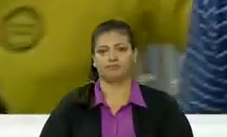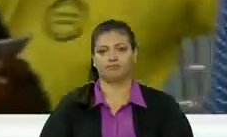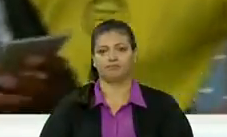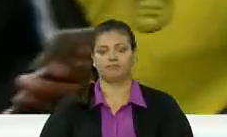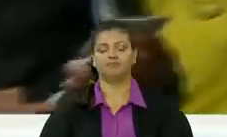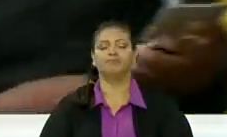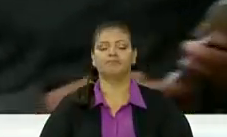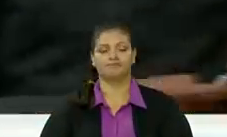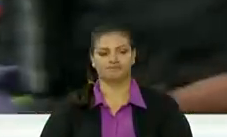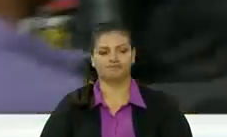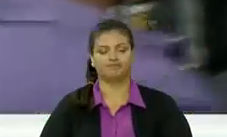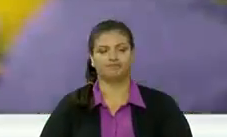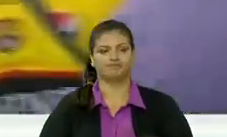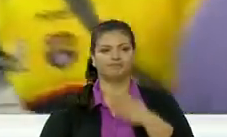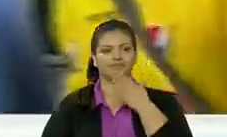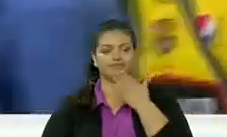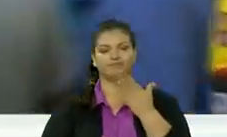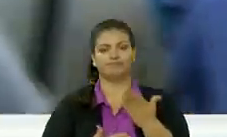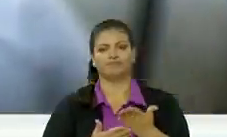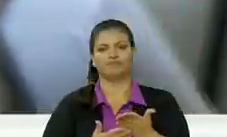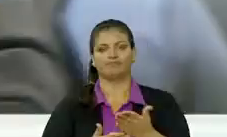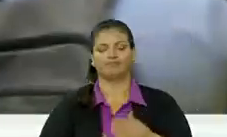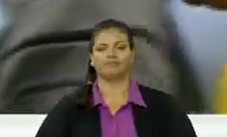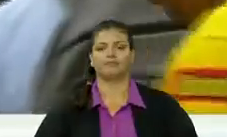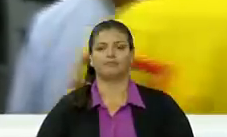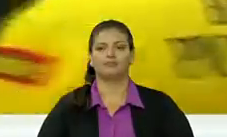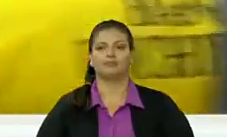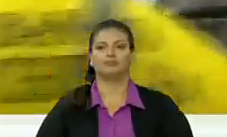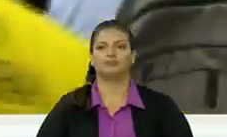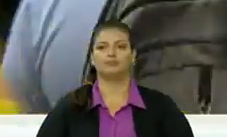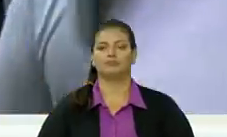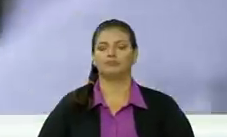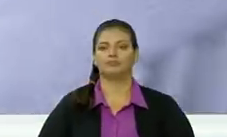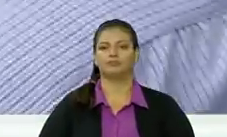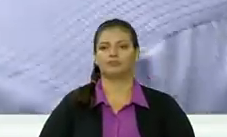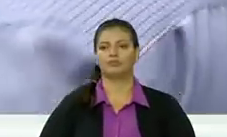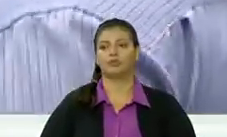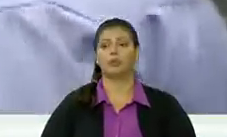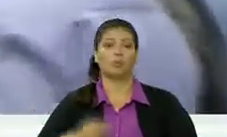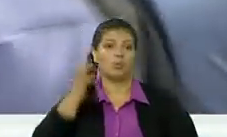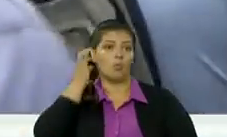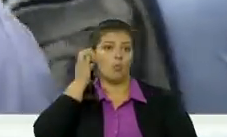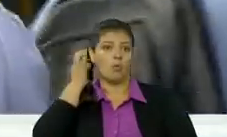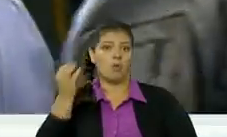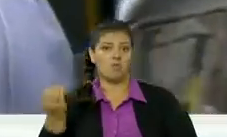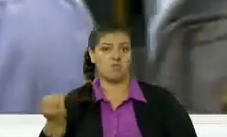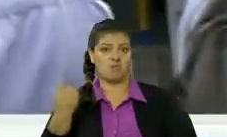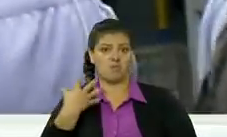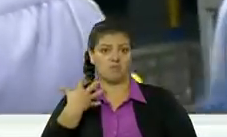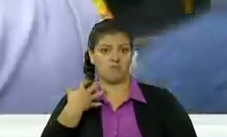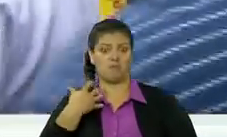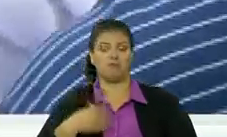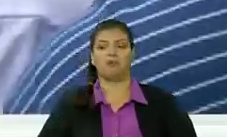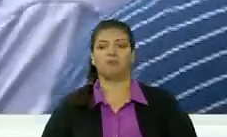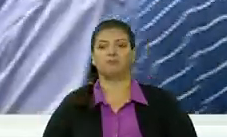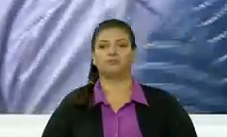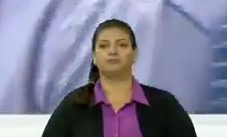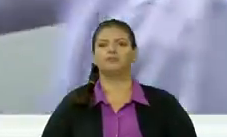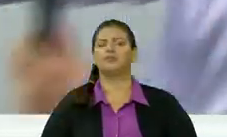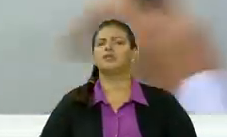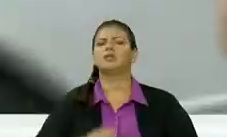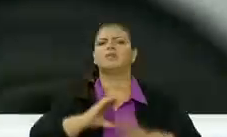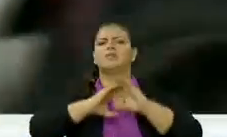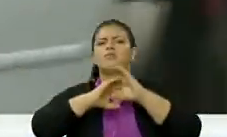Listo, muchísimas gracias. Hace un momento una pasajera manifestó que hay buses en los cuales, cuidado, se cae